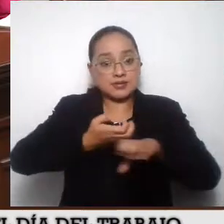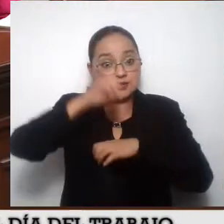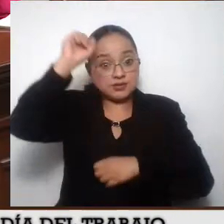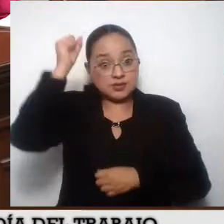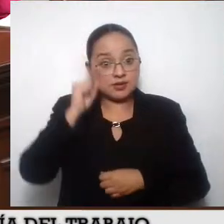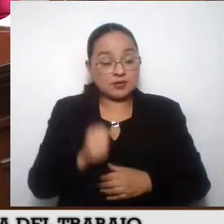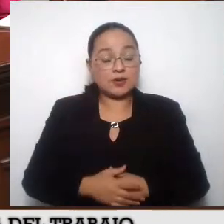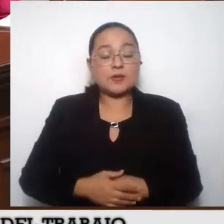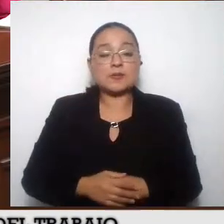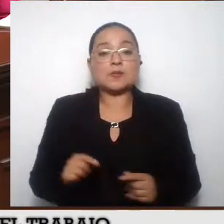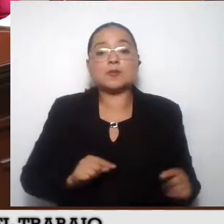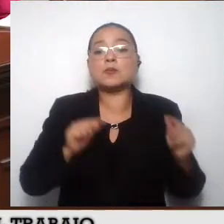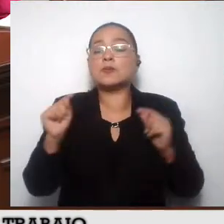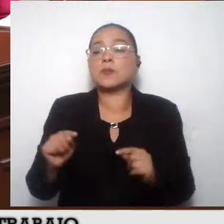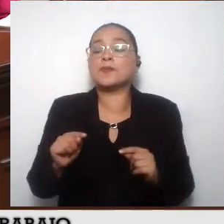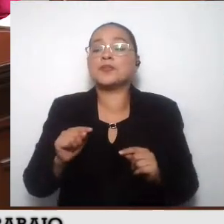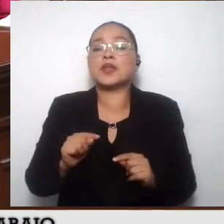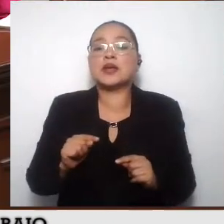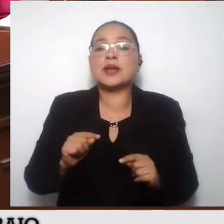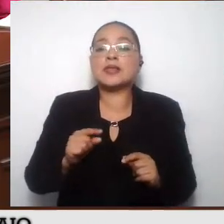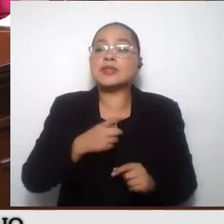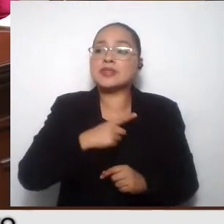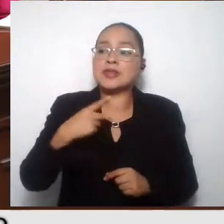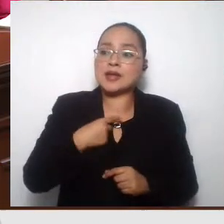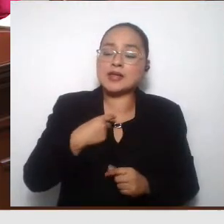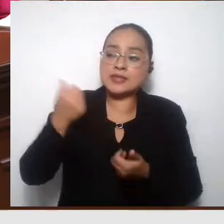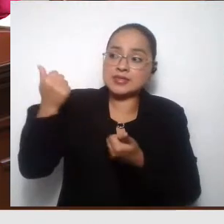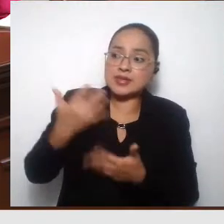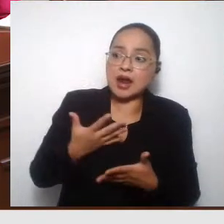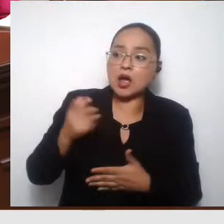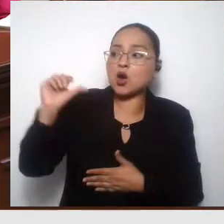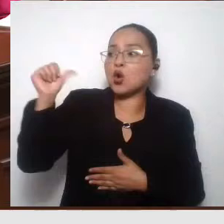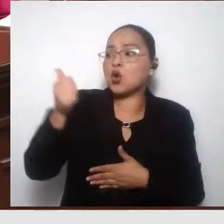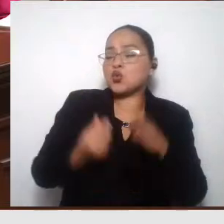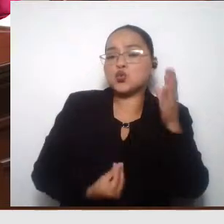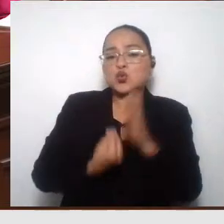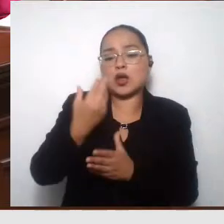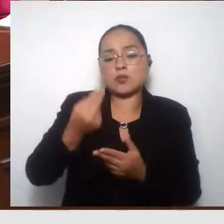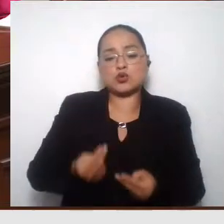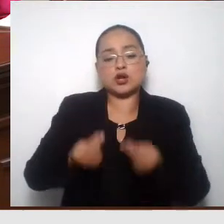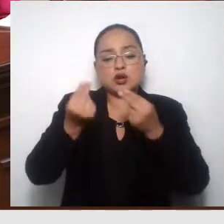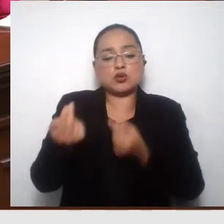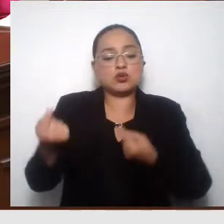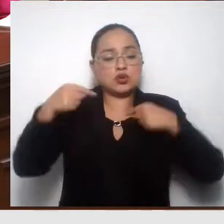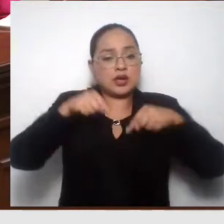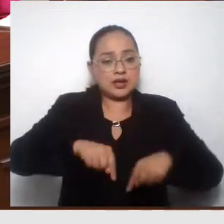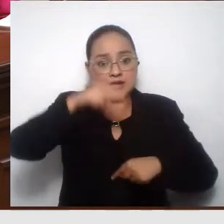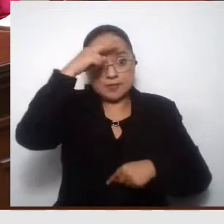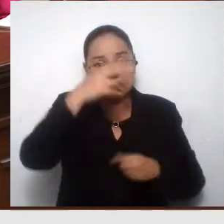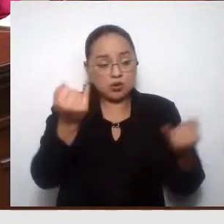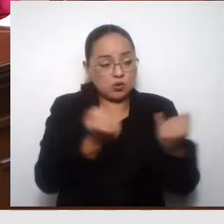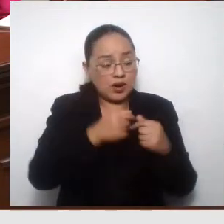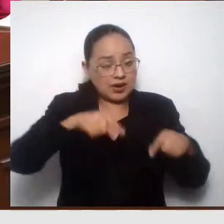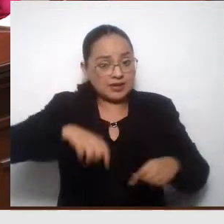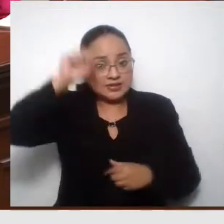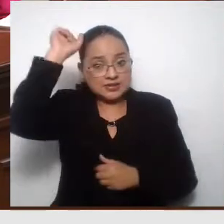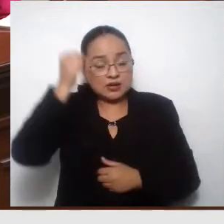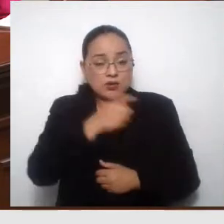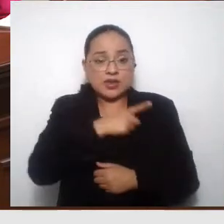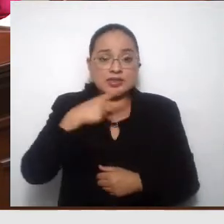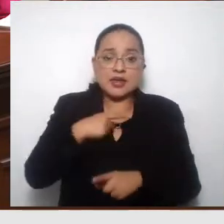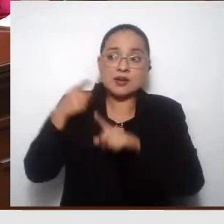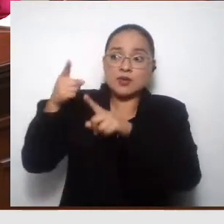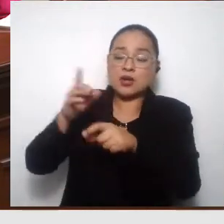las condiciones cuando traemos la inversión extranjera a nuestro país. Tenemos que garantizarle a nuestra